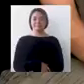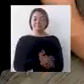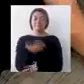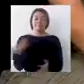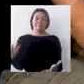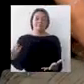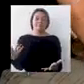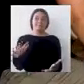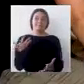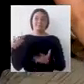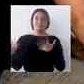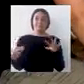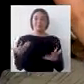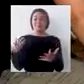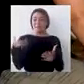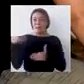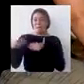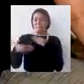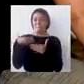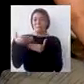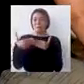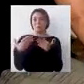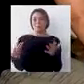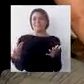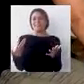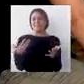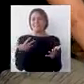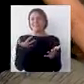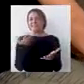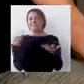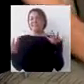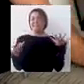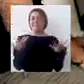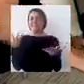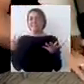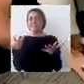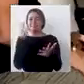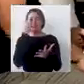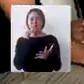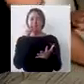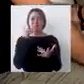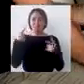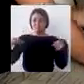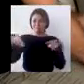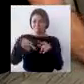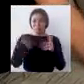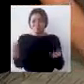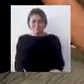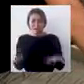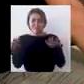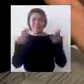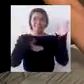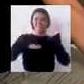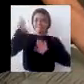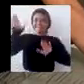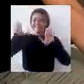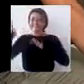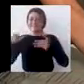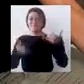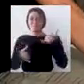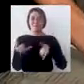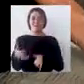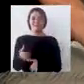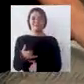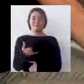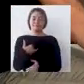complejidad de ese proceso para que los chicos se motiven y las personas se motiven a participar. Miren lo impresionante que es. Empiezan